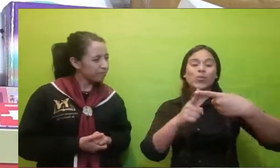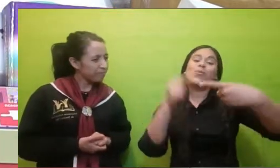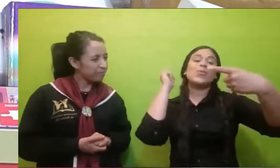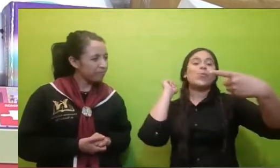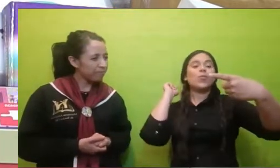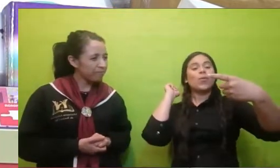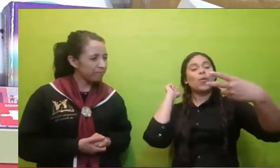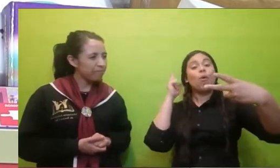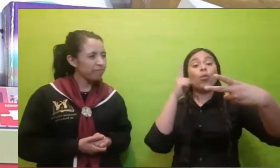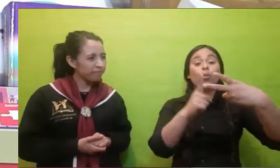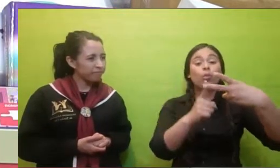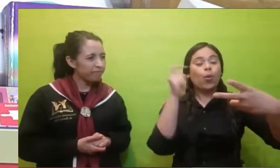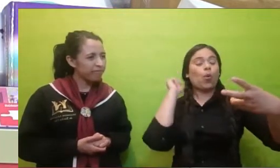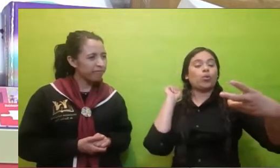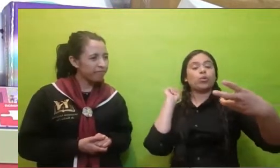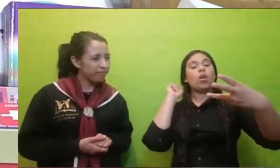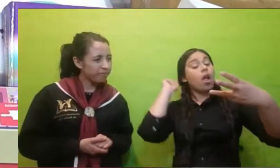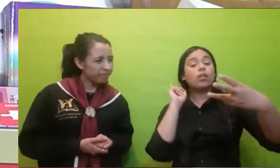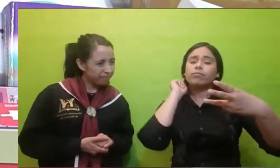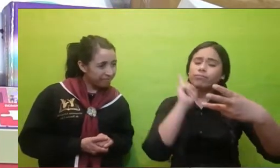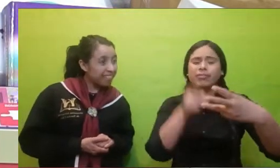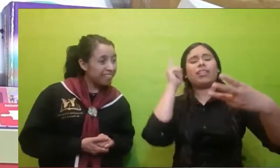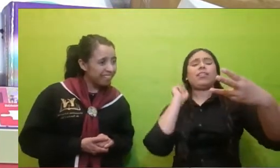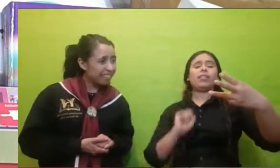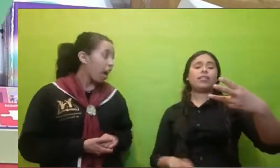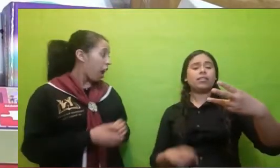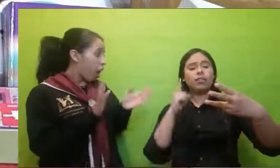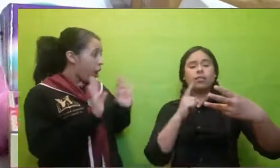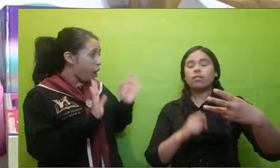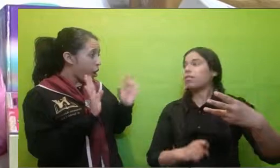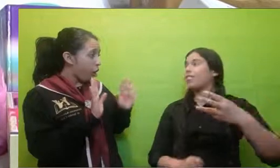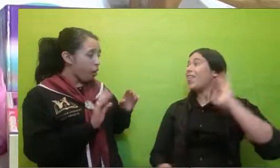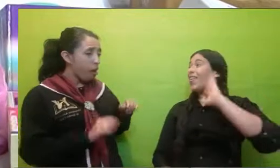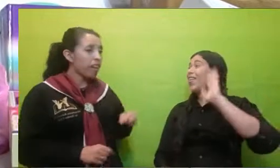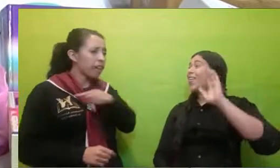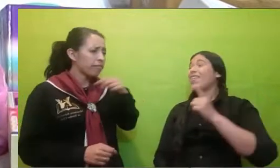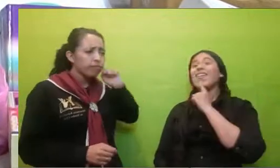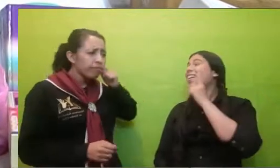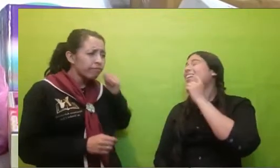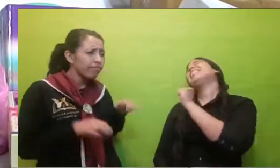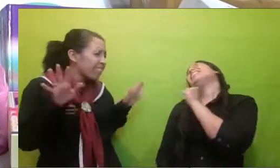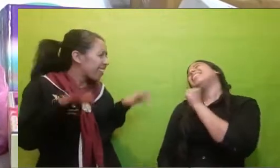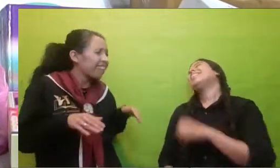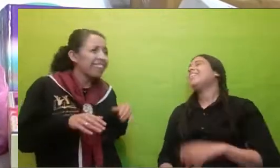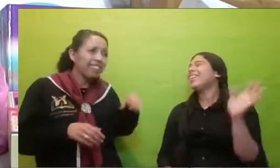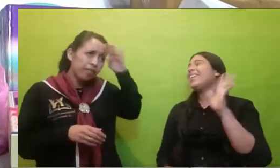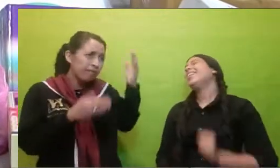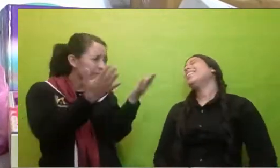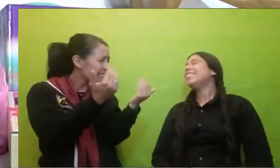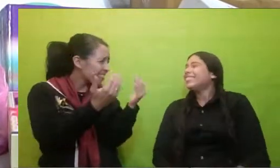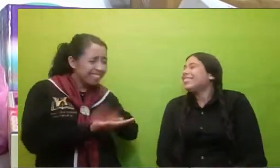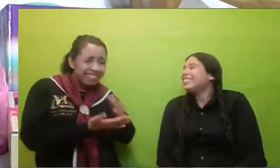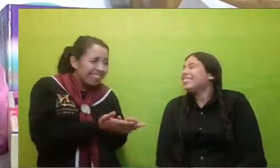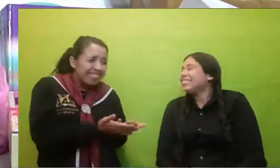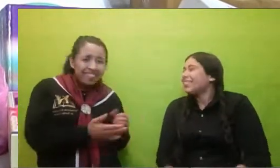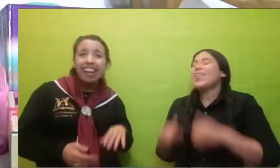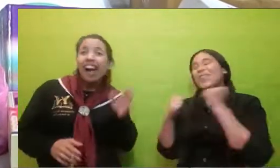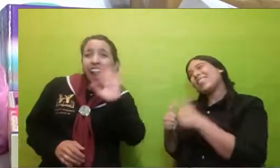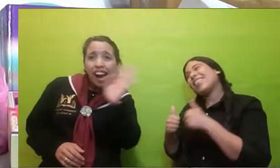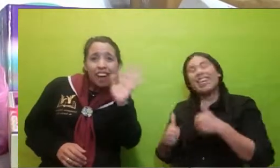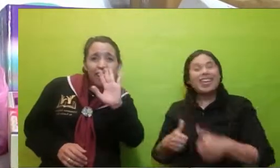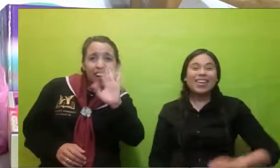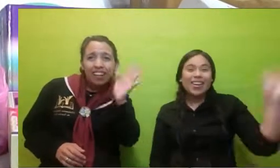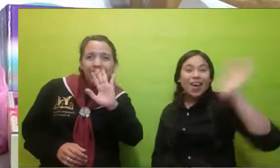¡Mira, Angelito! Uno, dos, tres. ¡Hola! ¡Oh! ¡Ay, qué la esperanza! ¿Cómo hola, están? Tía ¡hola, Brenda! Tía Brenda!